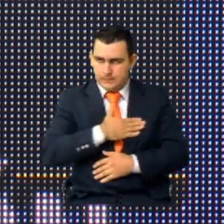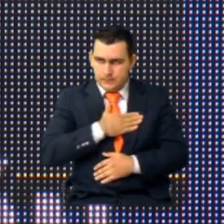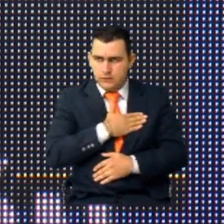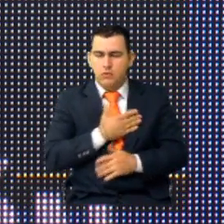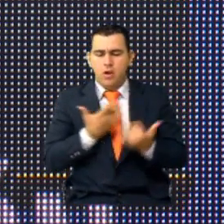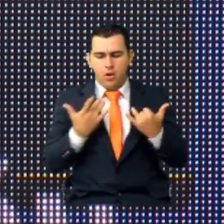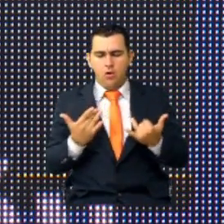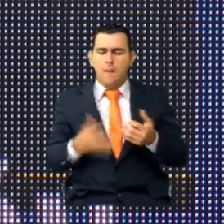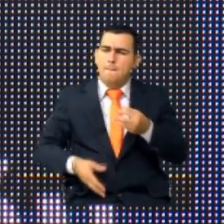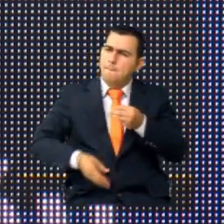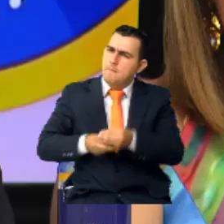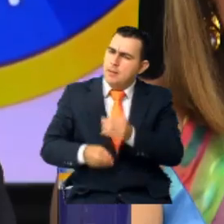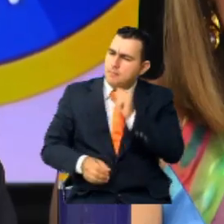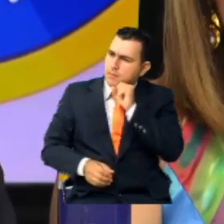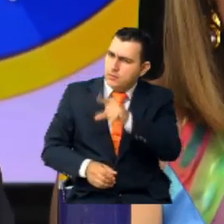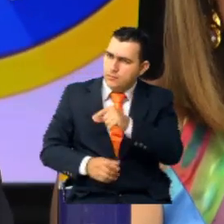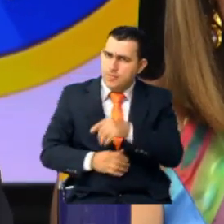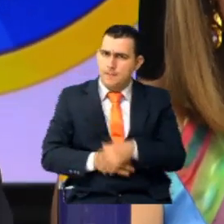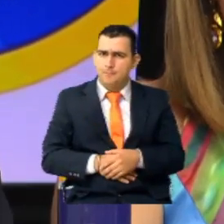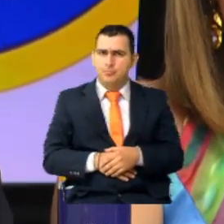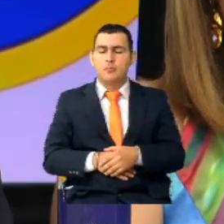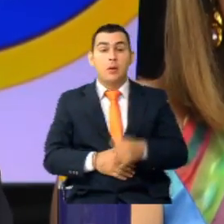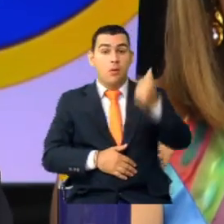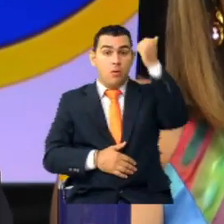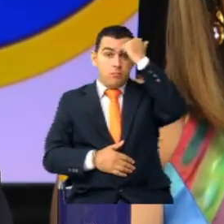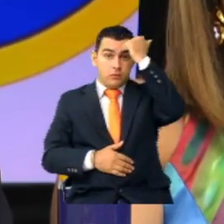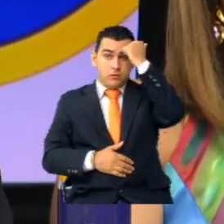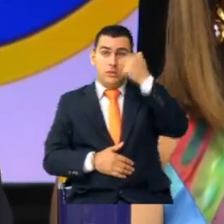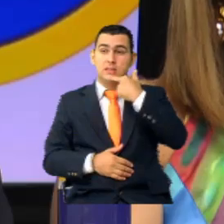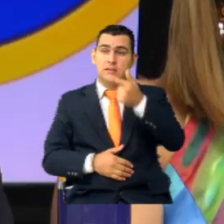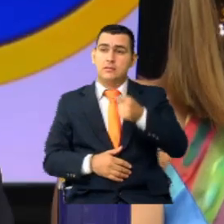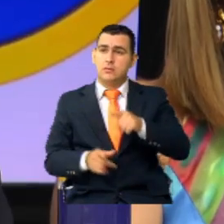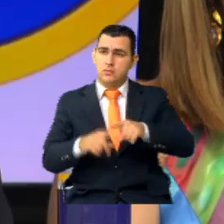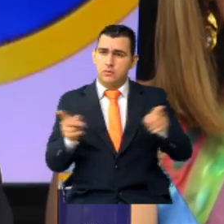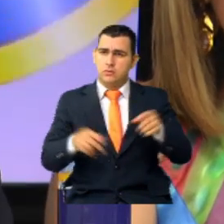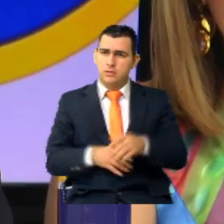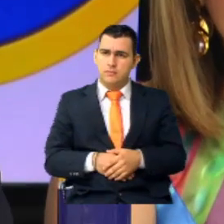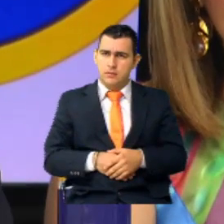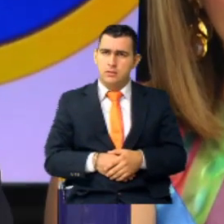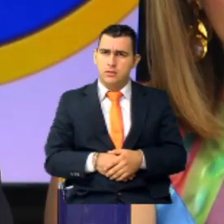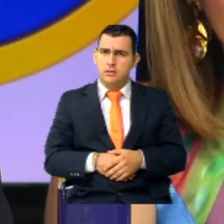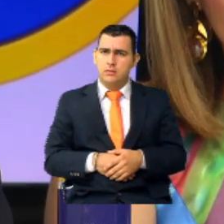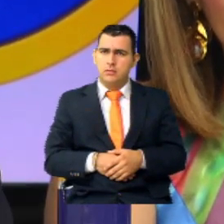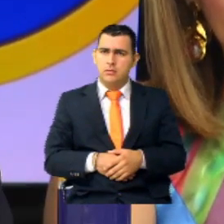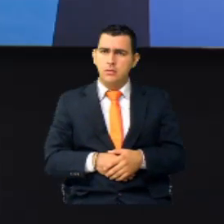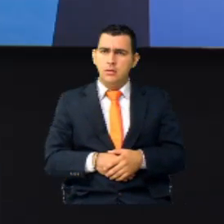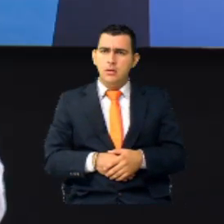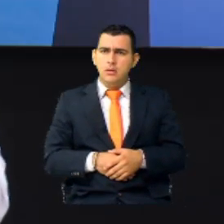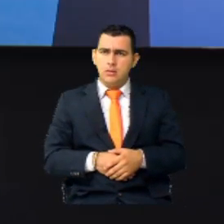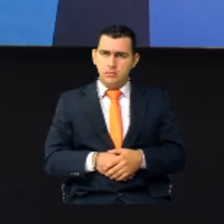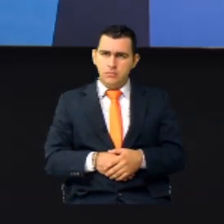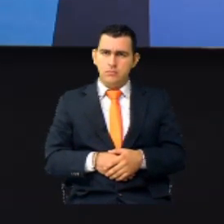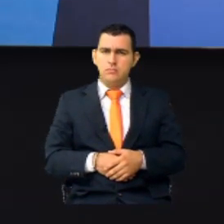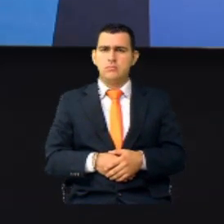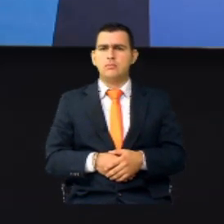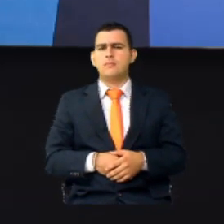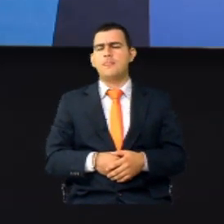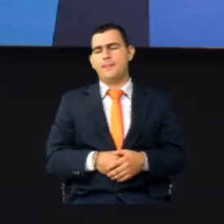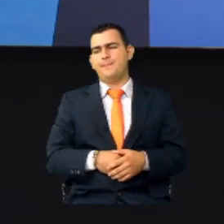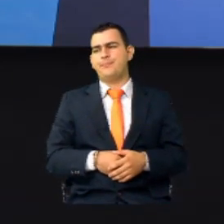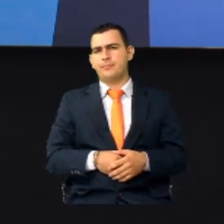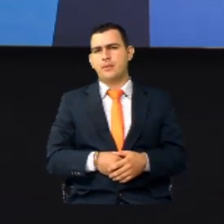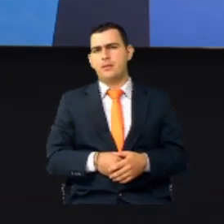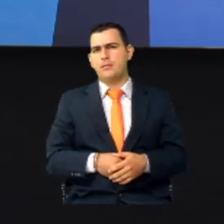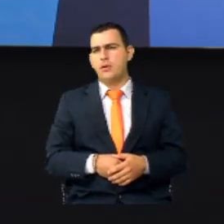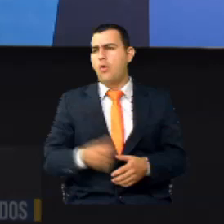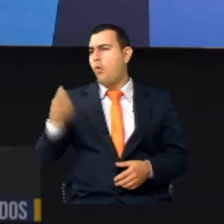por parte de Pedro Severich. Los maestros dicen otra cosa, que lo que va a haber es un recorte sustancial en este giro. Bueno, como le decía, el gobierno